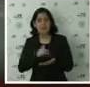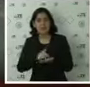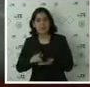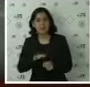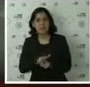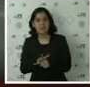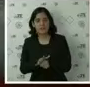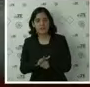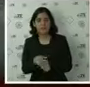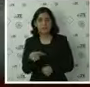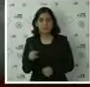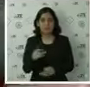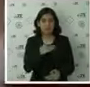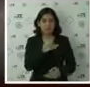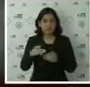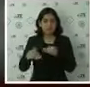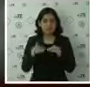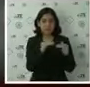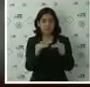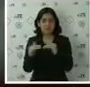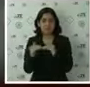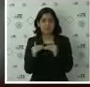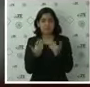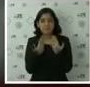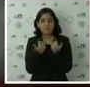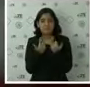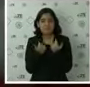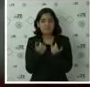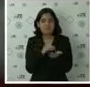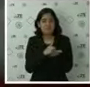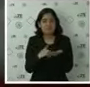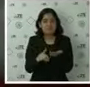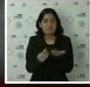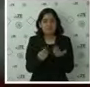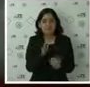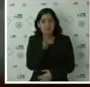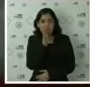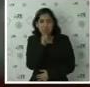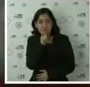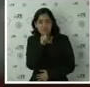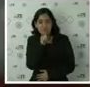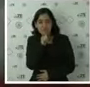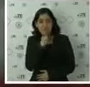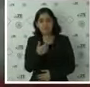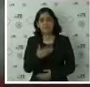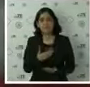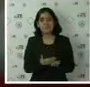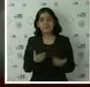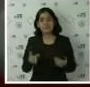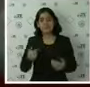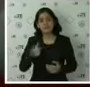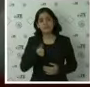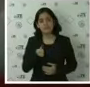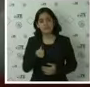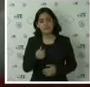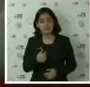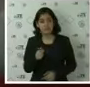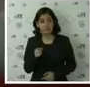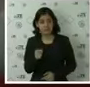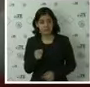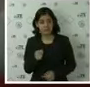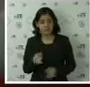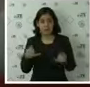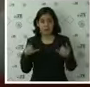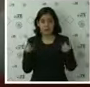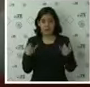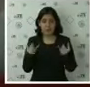Hay muchos que no tienen ese derecho. Y les pondría un buscapié también a ustedes, jóvenes y jóvenes.